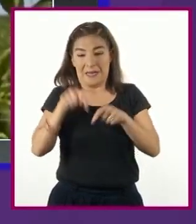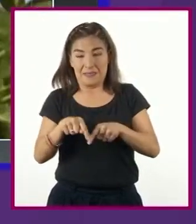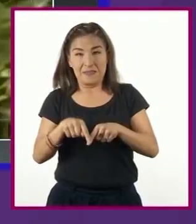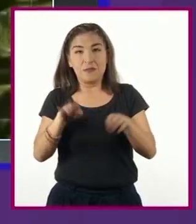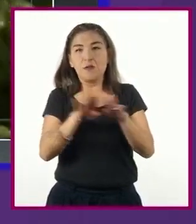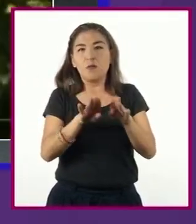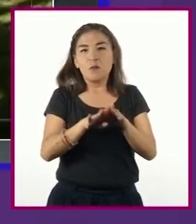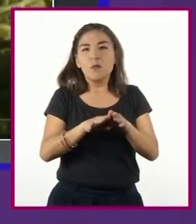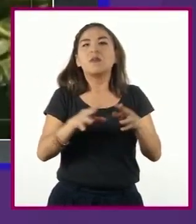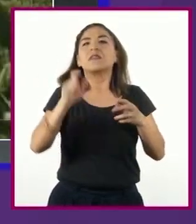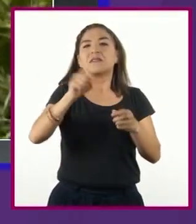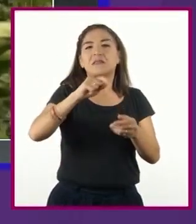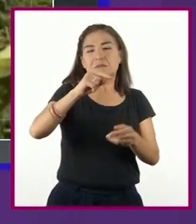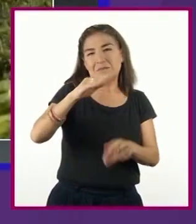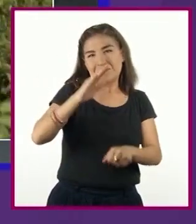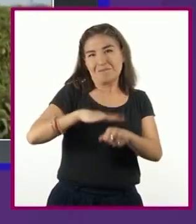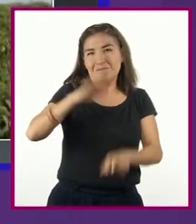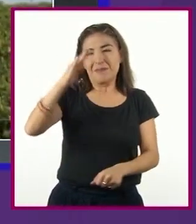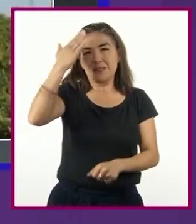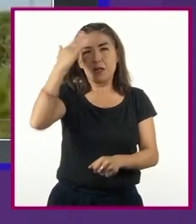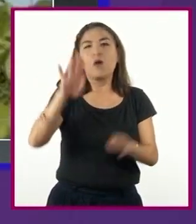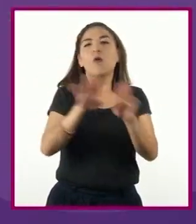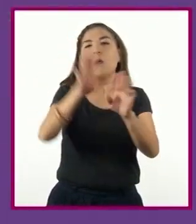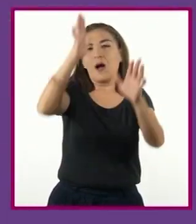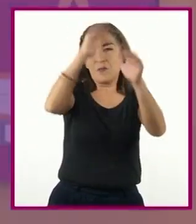bien seguir nuevos acuerdos migratorios.